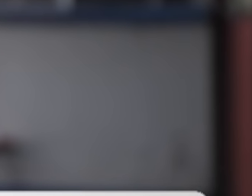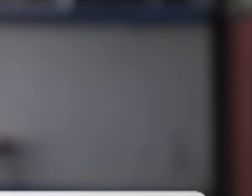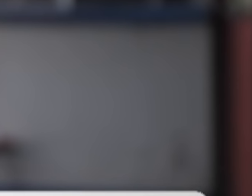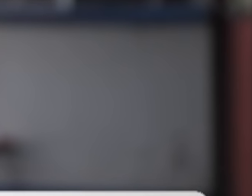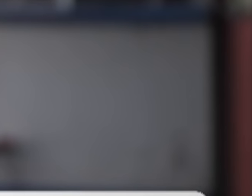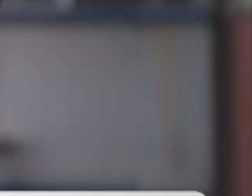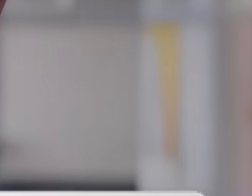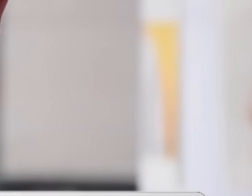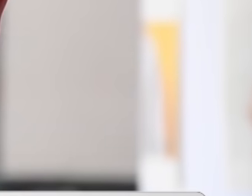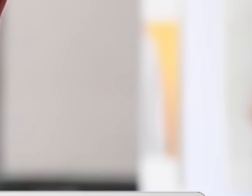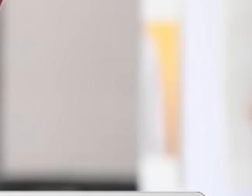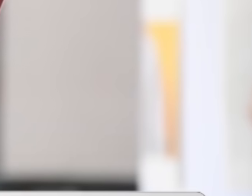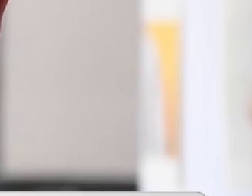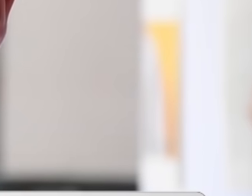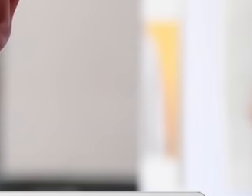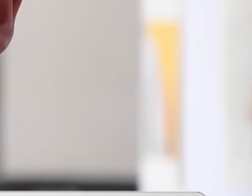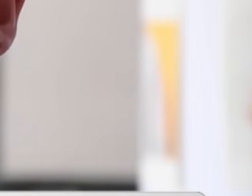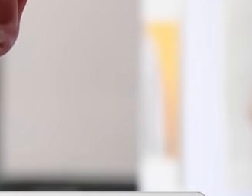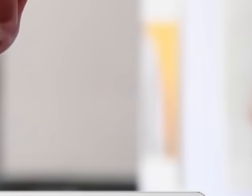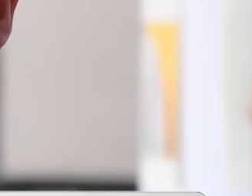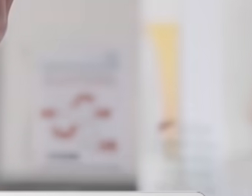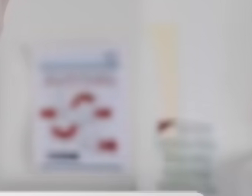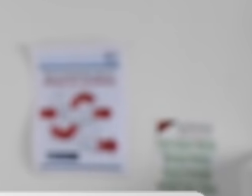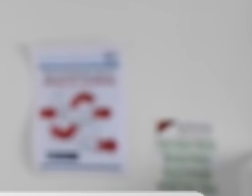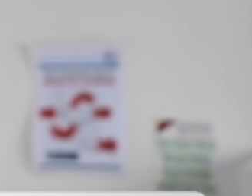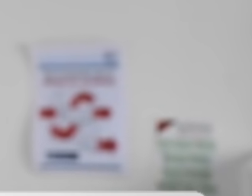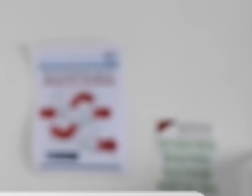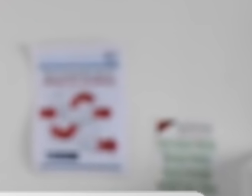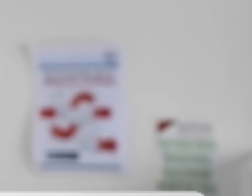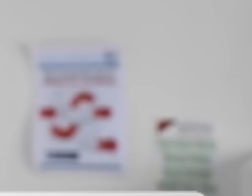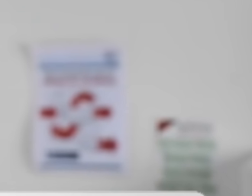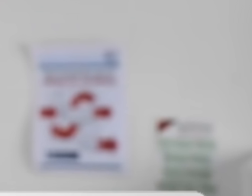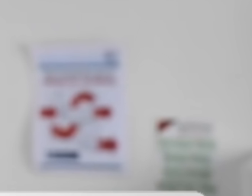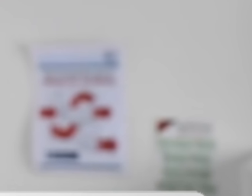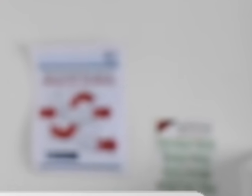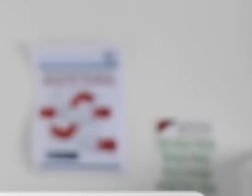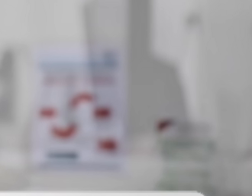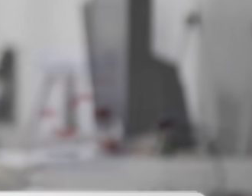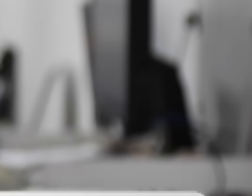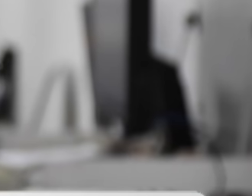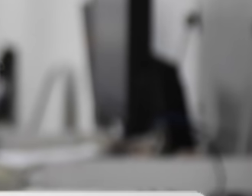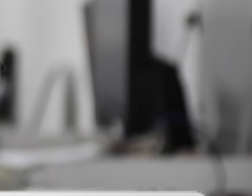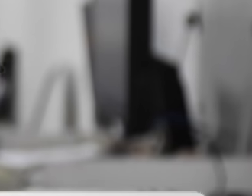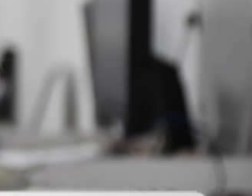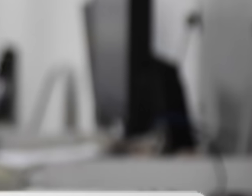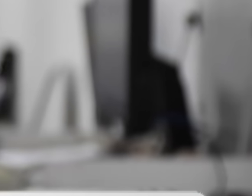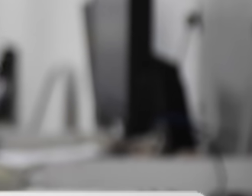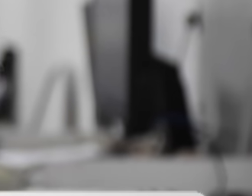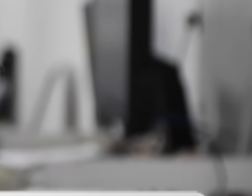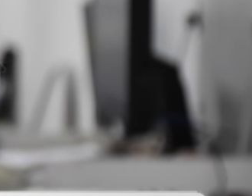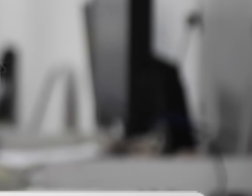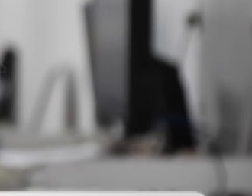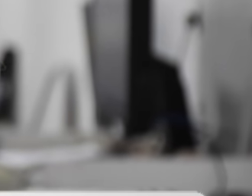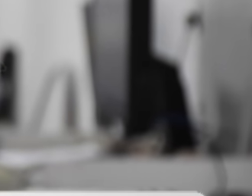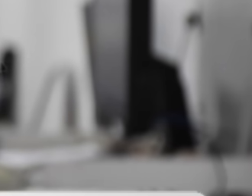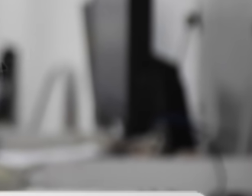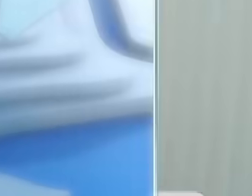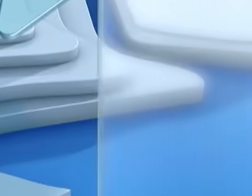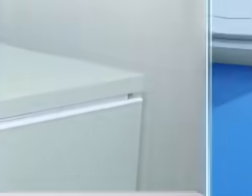médico a los colombianos a quedarse en casa ante la crítica situación por la ocupación de las